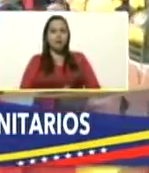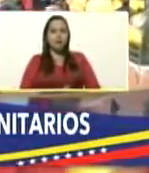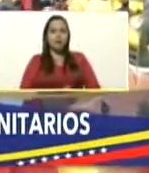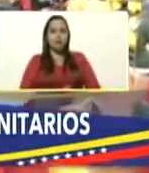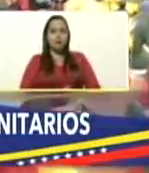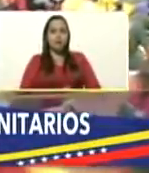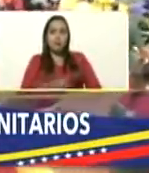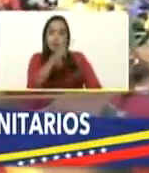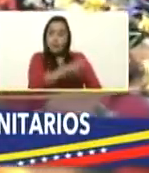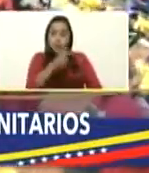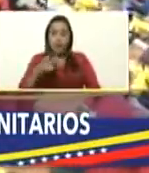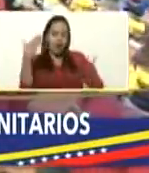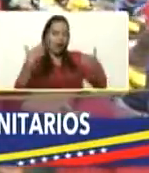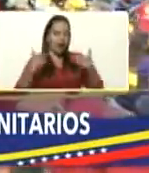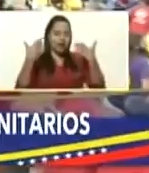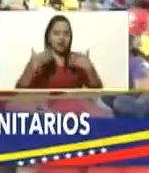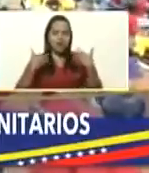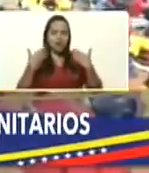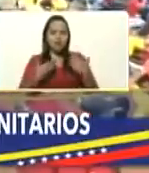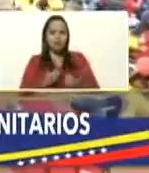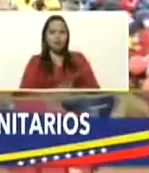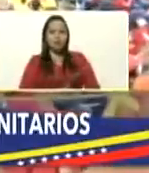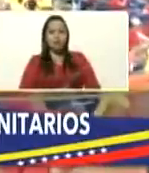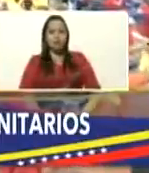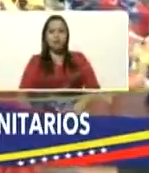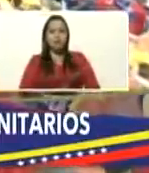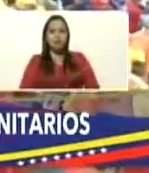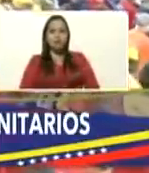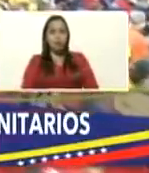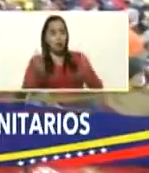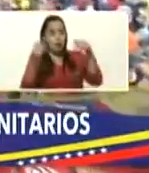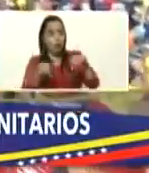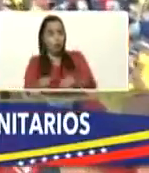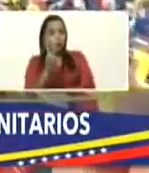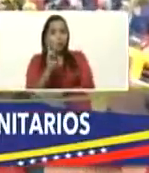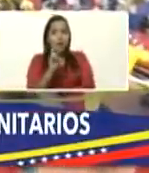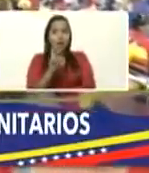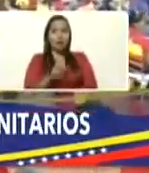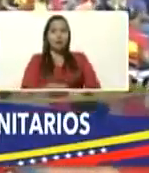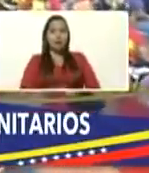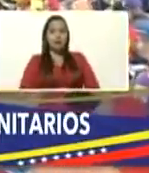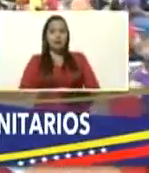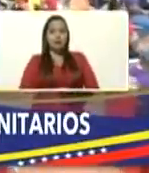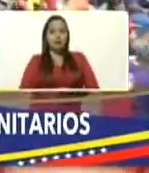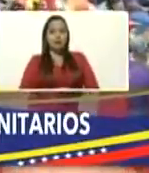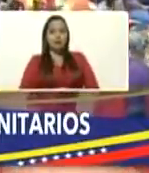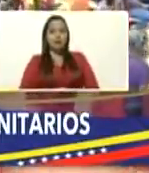la gente, la alegría. Hoy viernes,